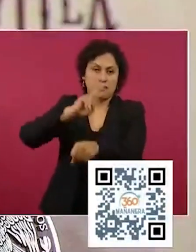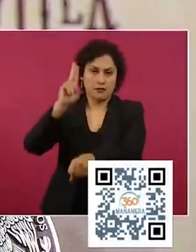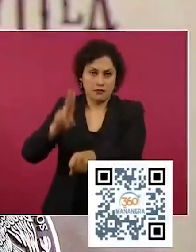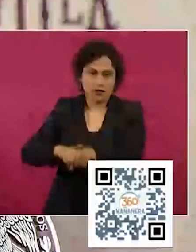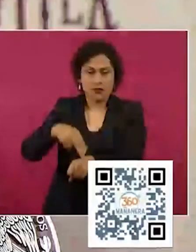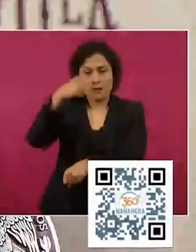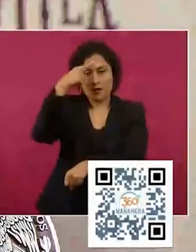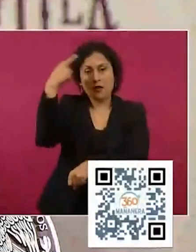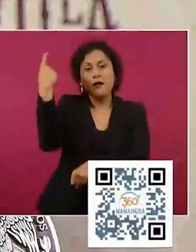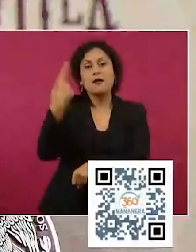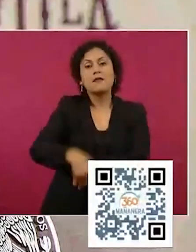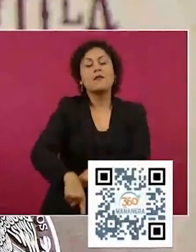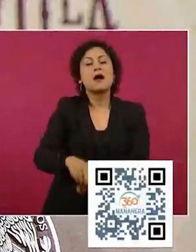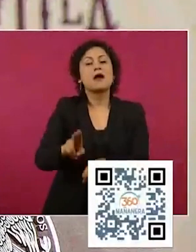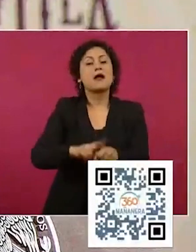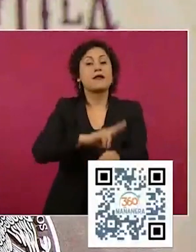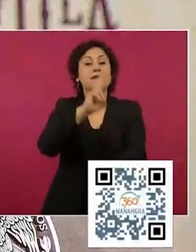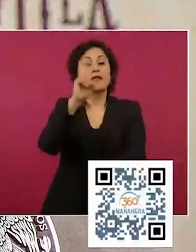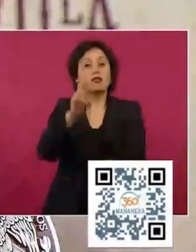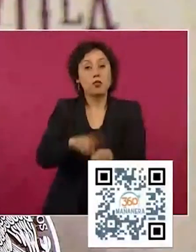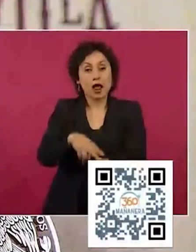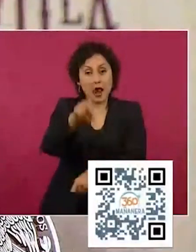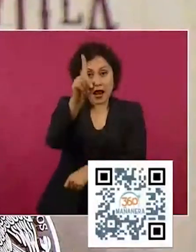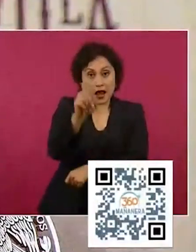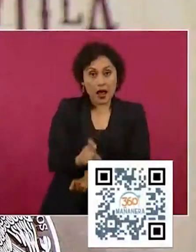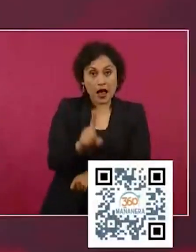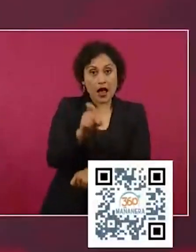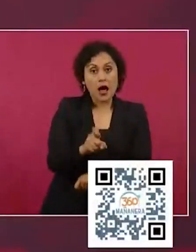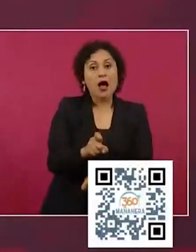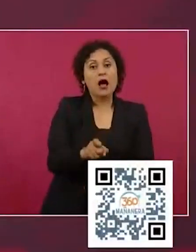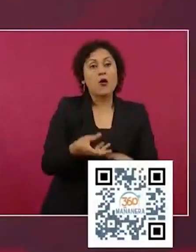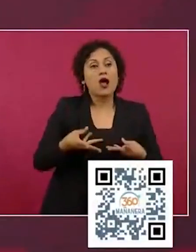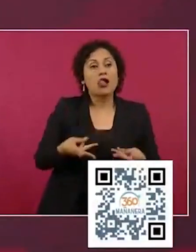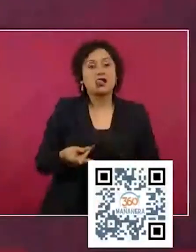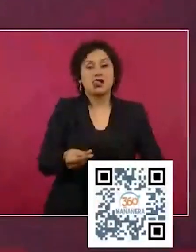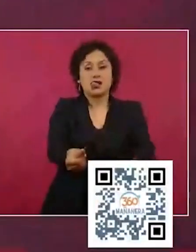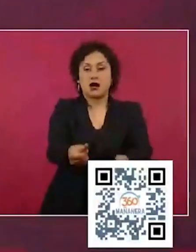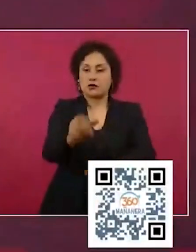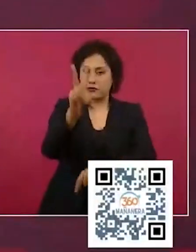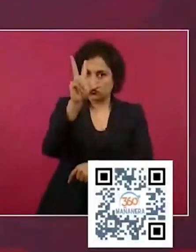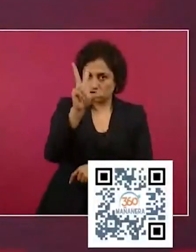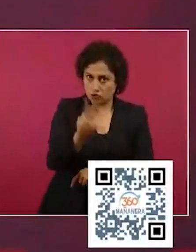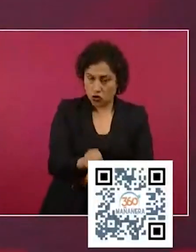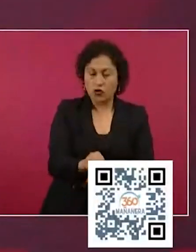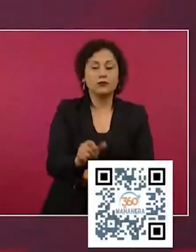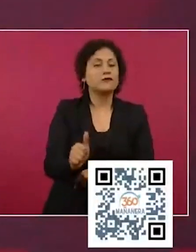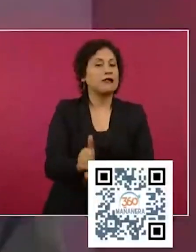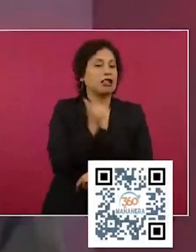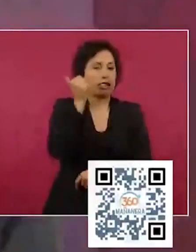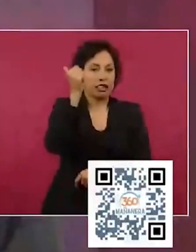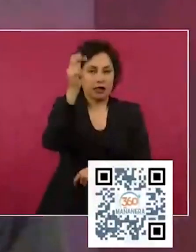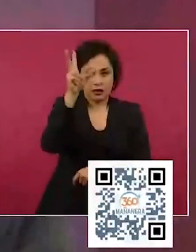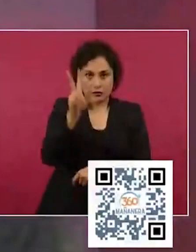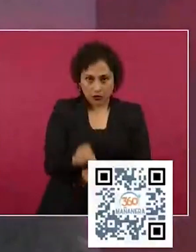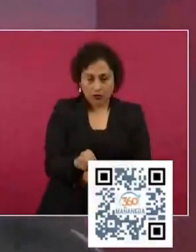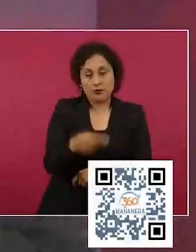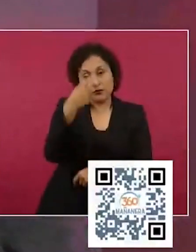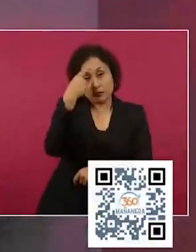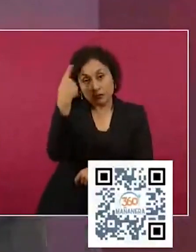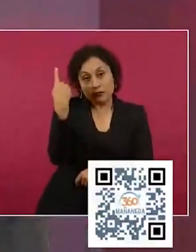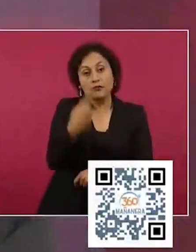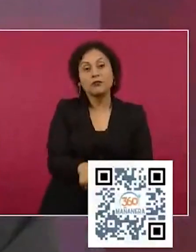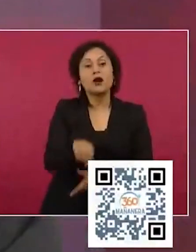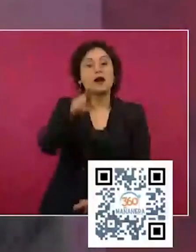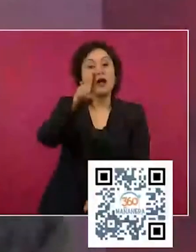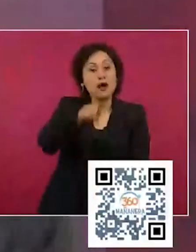sobreexplotación del recurso hídrico y sobre todo garantizar el derecho de nuestras comunidades